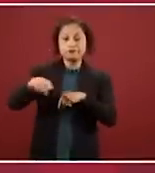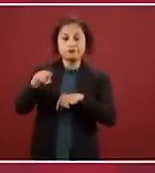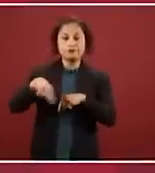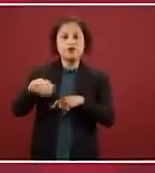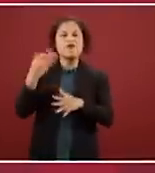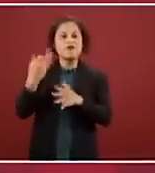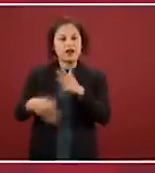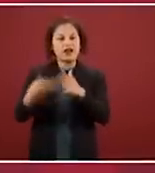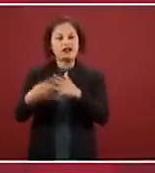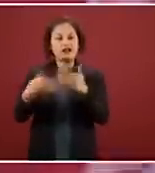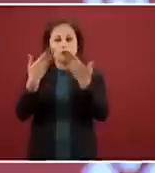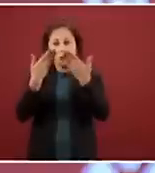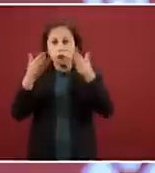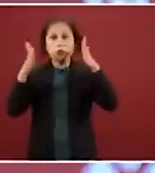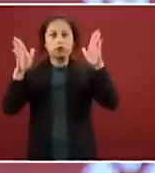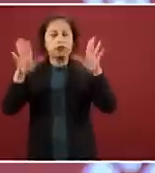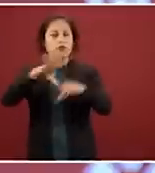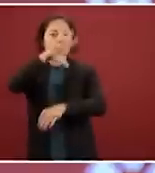despabilarse,